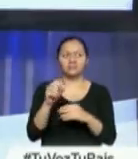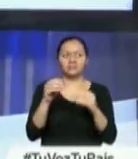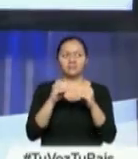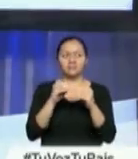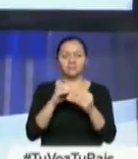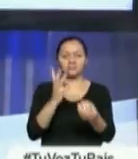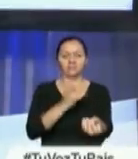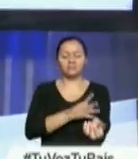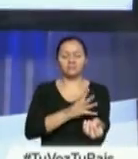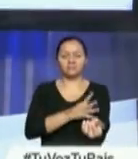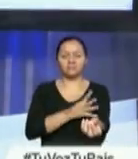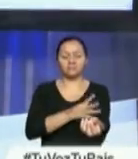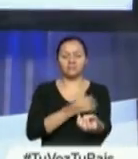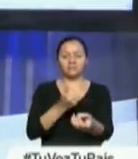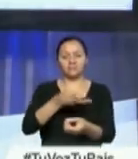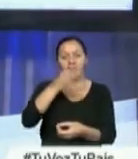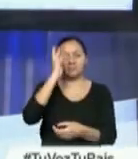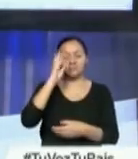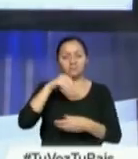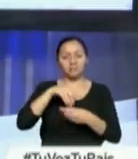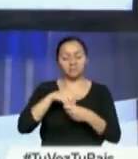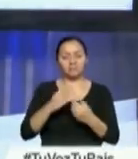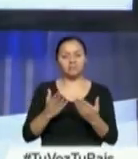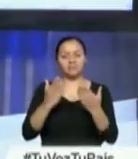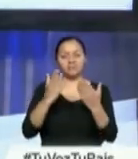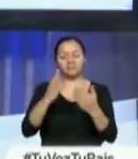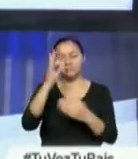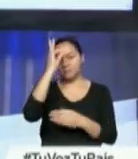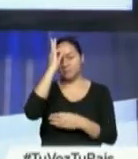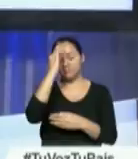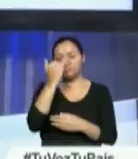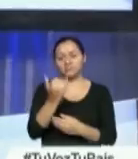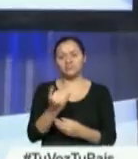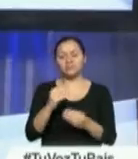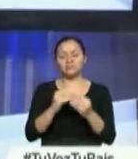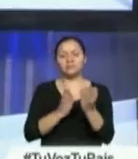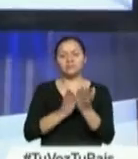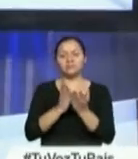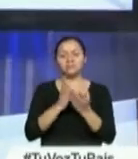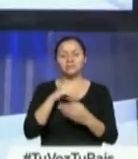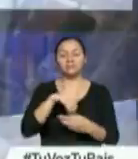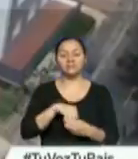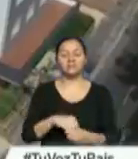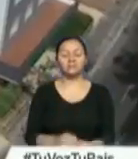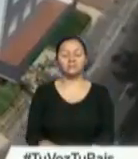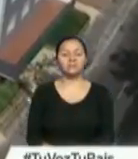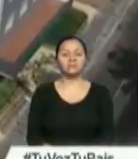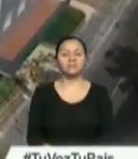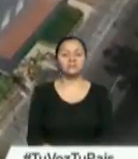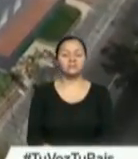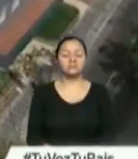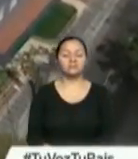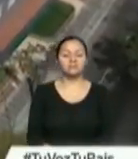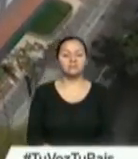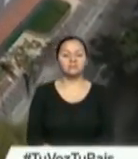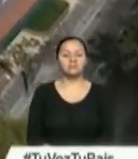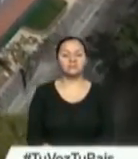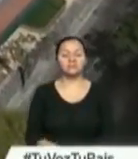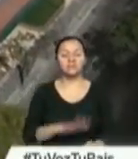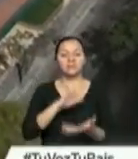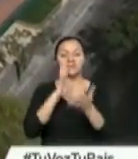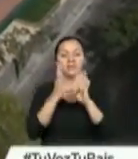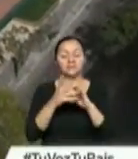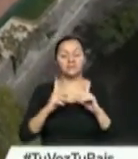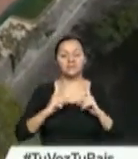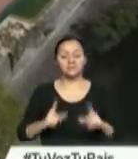Diálisis La Mariscal, una obra hospitalaria del IES al servicio de los afiliados. La revolución en la salud